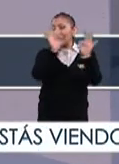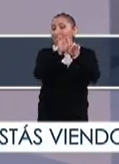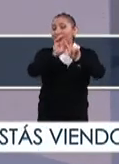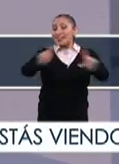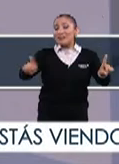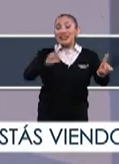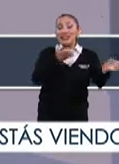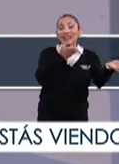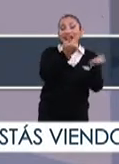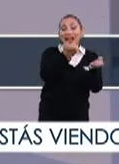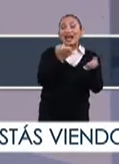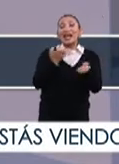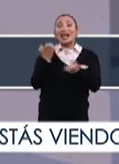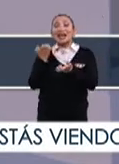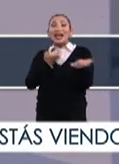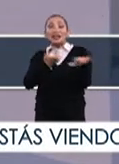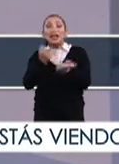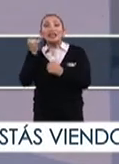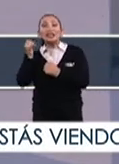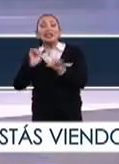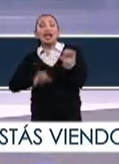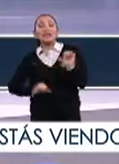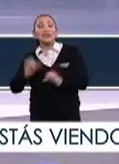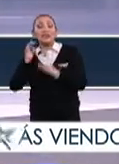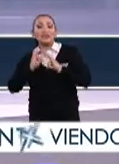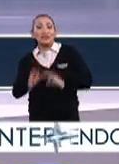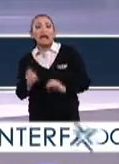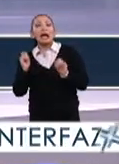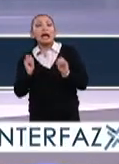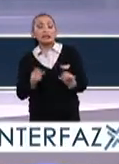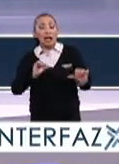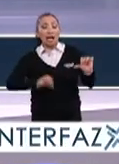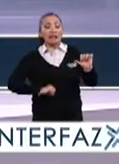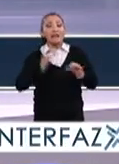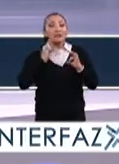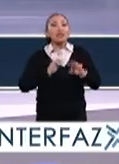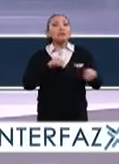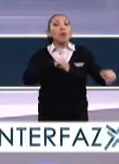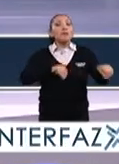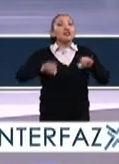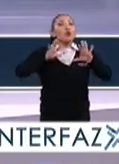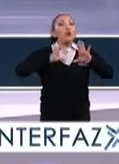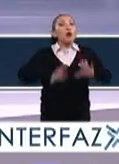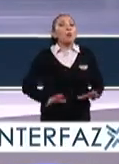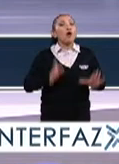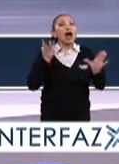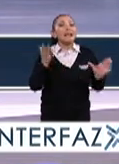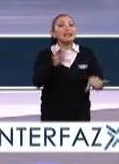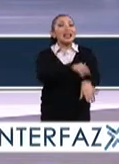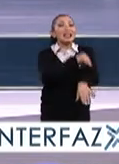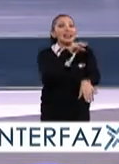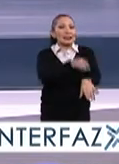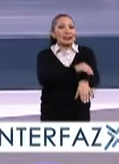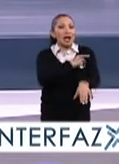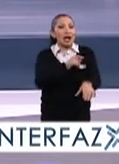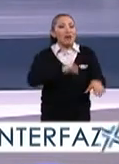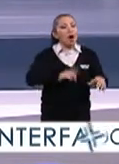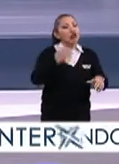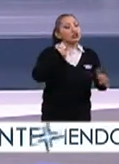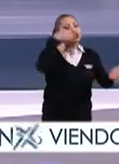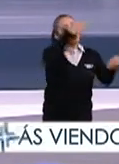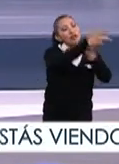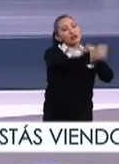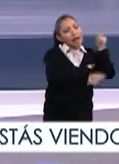diferencia entre actividad física y ejercicio. La actividad física es cualquier movimiento en nuestro cuerpo que produzca un gasto de energía. Todas estas actividades de voy